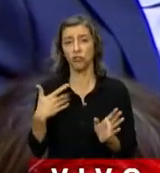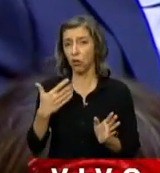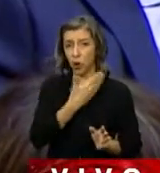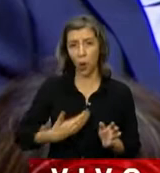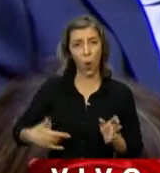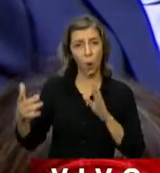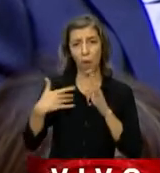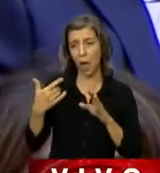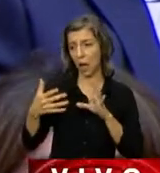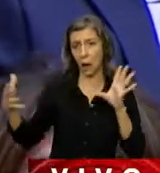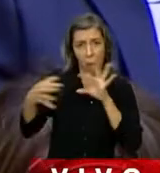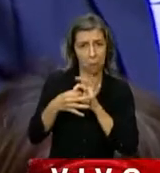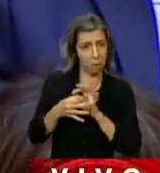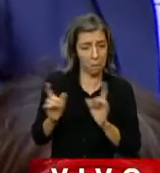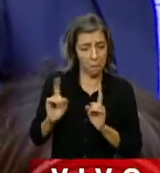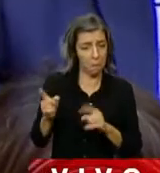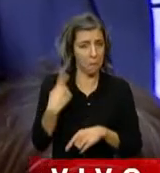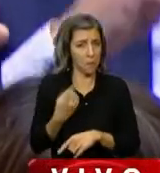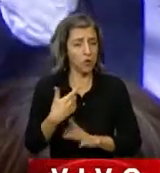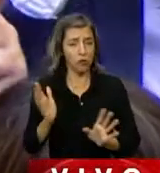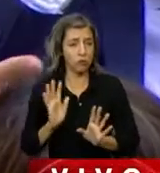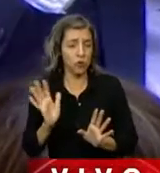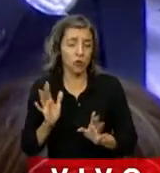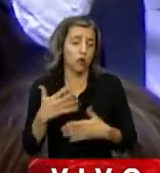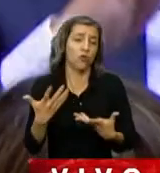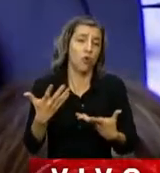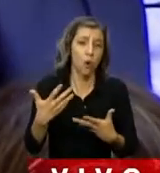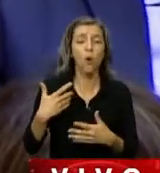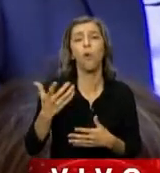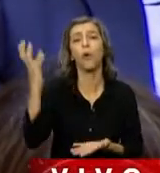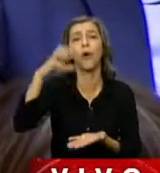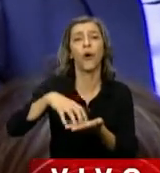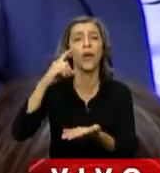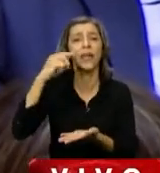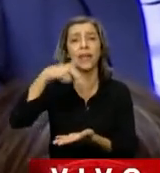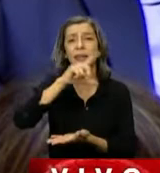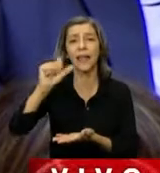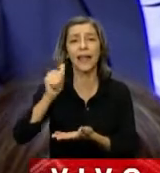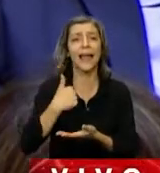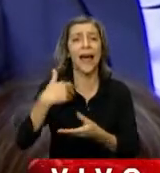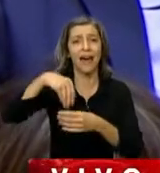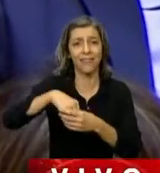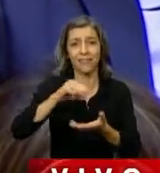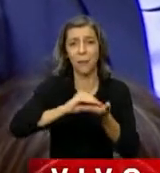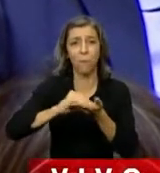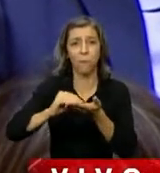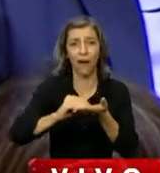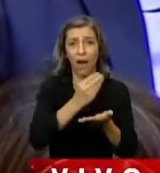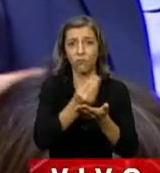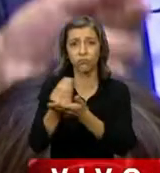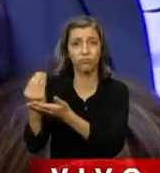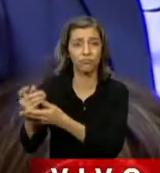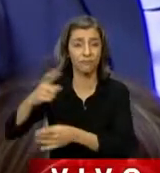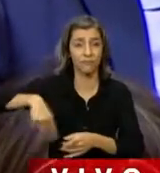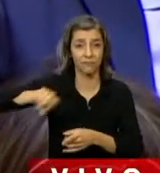dicho. Nosotros no nos gusta que de repente en el Inca haya tantos empleados que de repente se lleva más de la mitad del